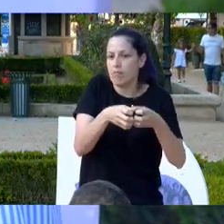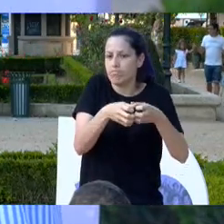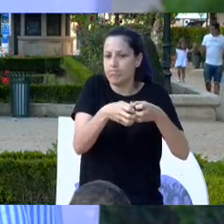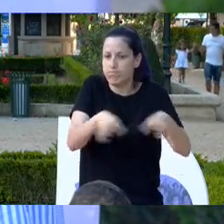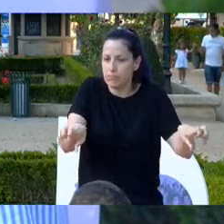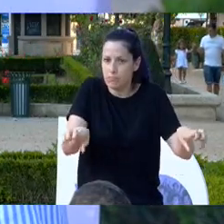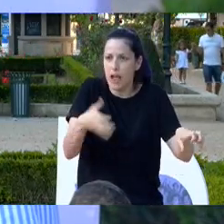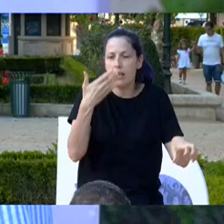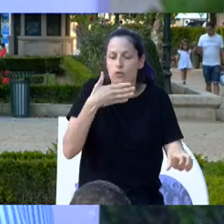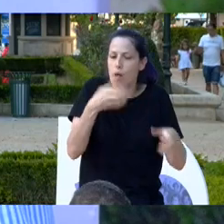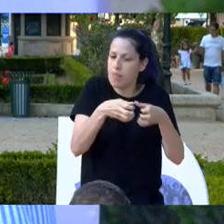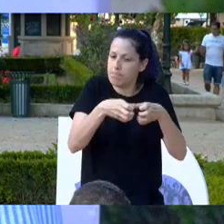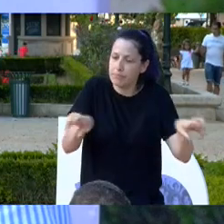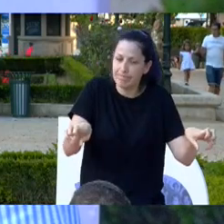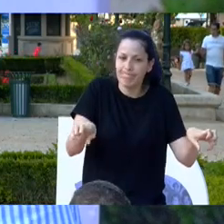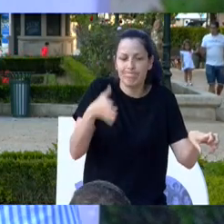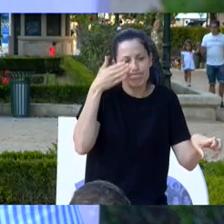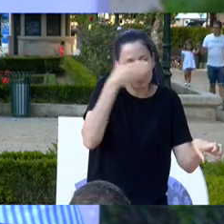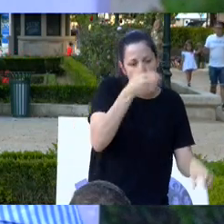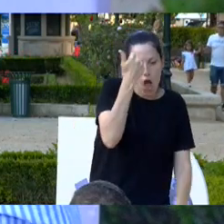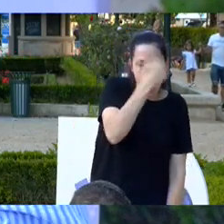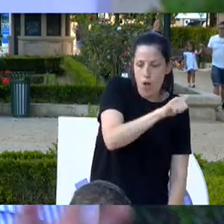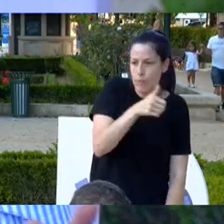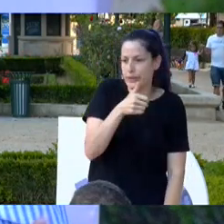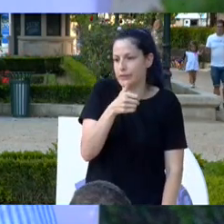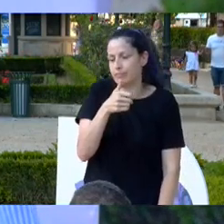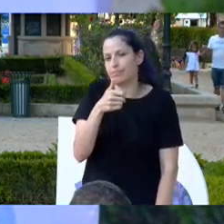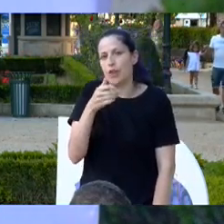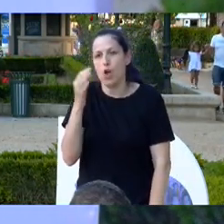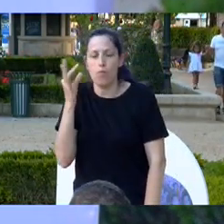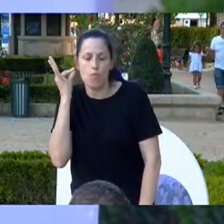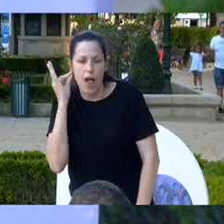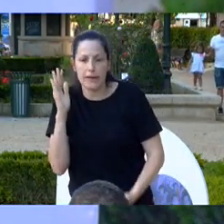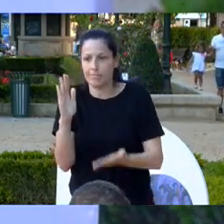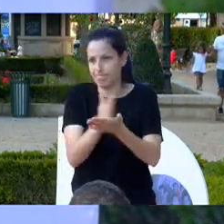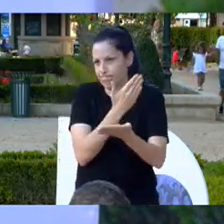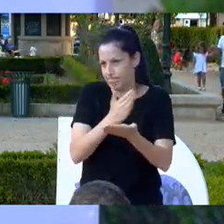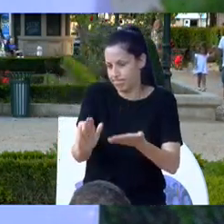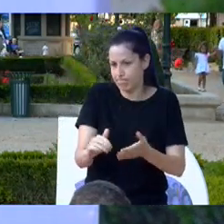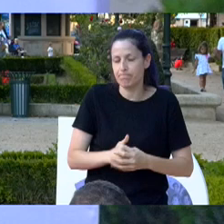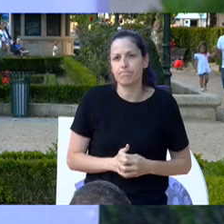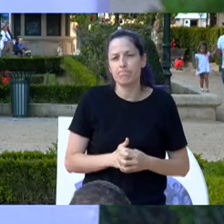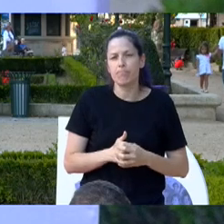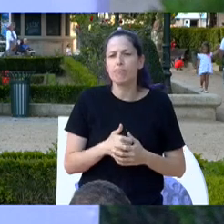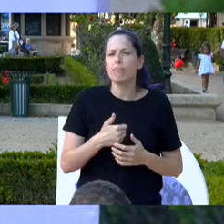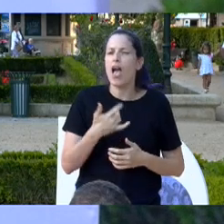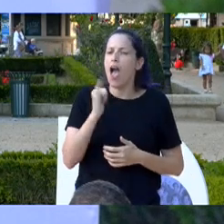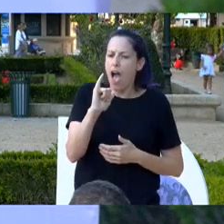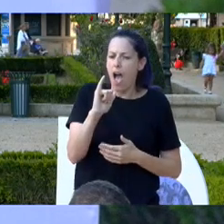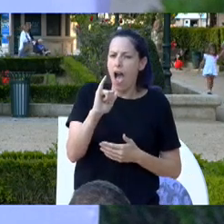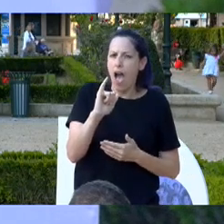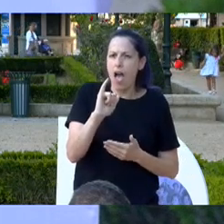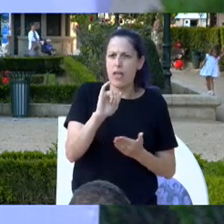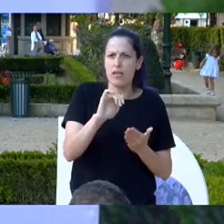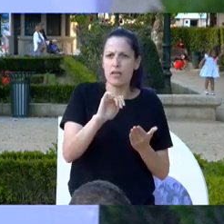esa escola para homes e para mulleres. Non hubo forma. Eu, hai aquí algunha nota, teño unha nota